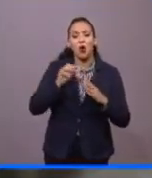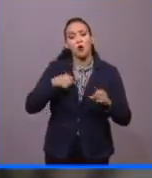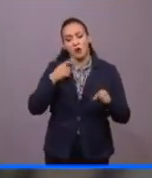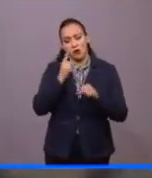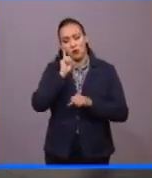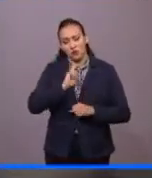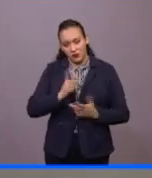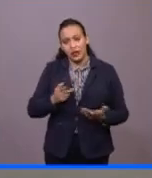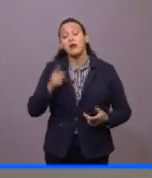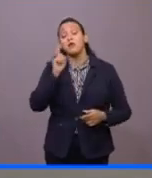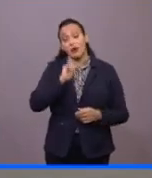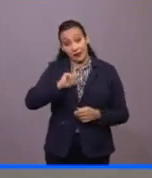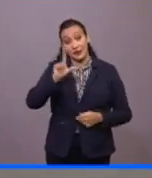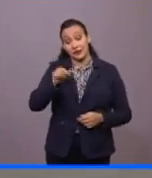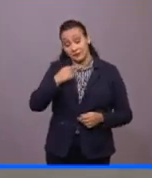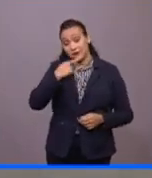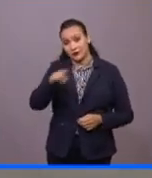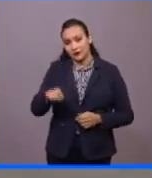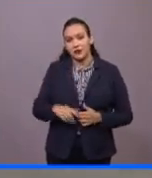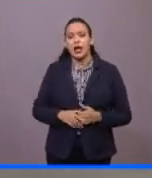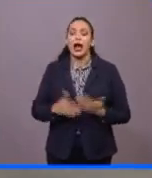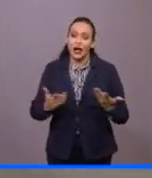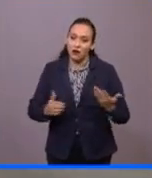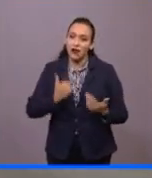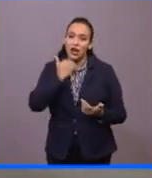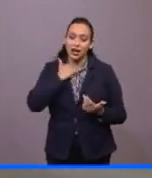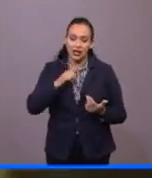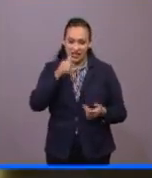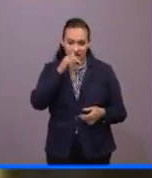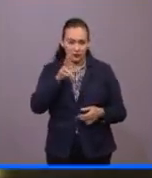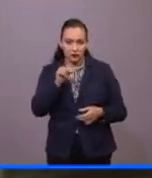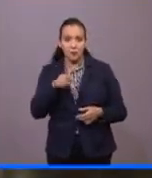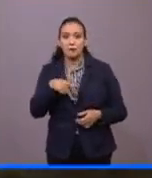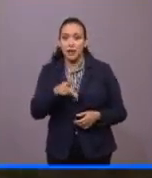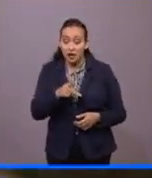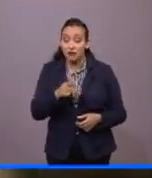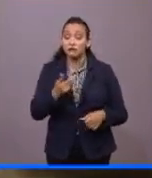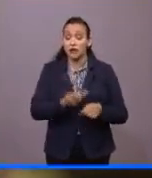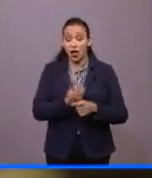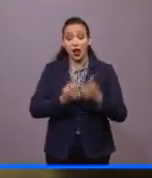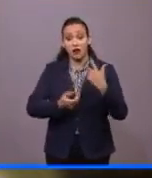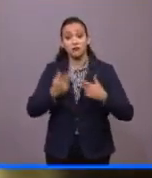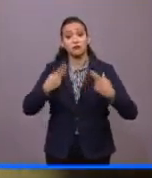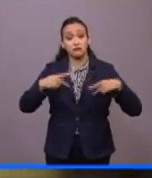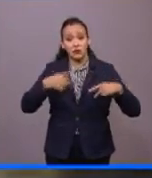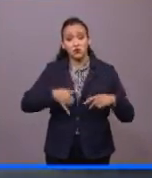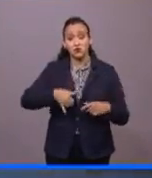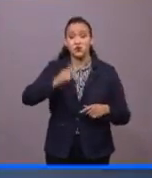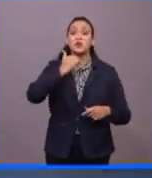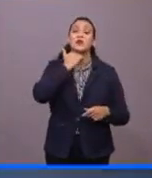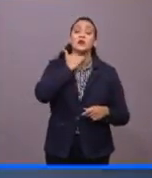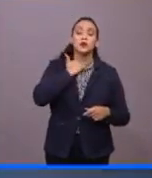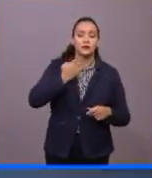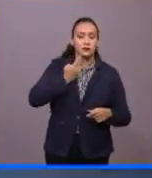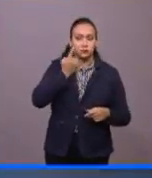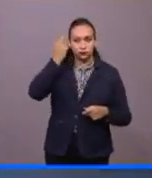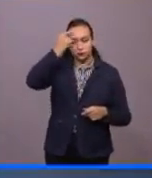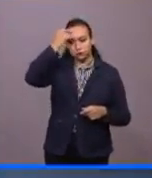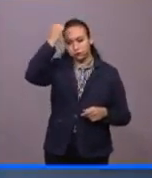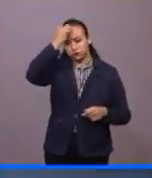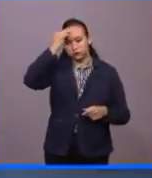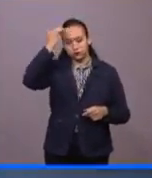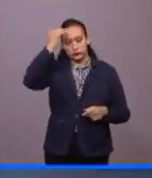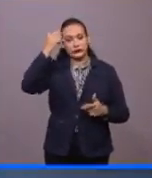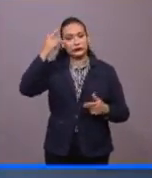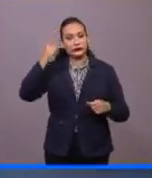mismo no es violento, señalaron que debe entenderse como un detonador de violencia y abordarse desde un problema de salud pública. Por